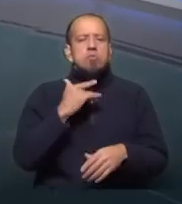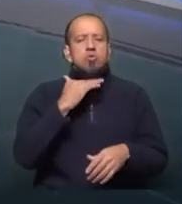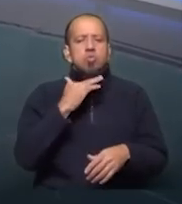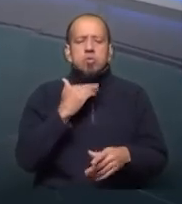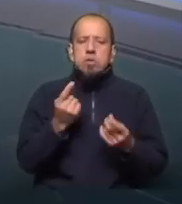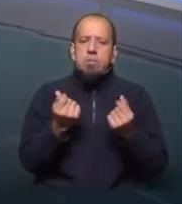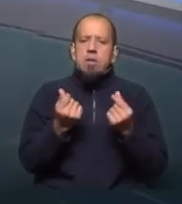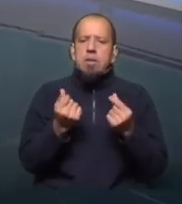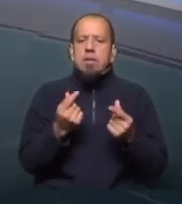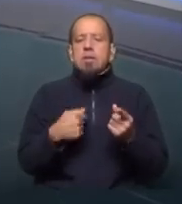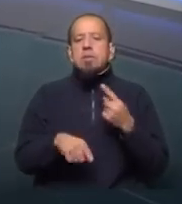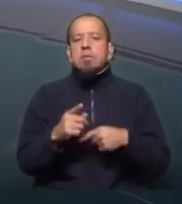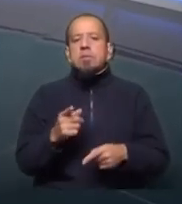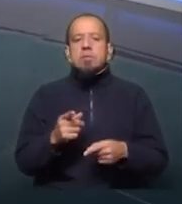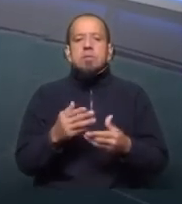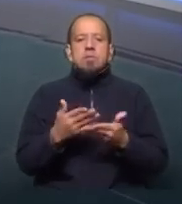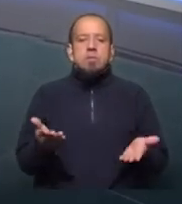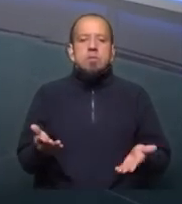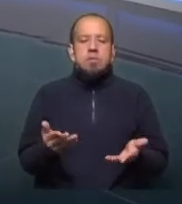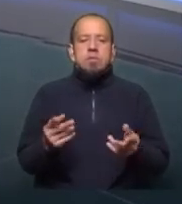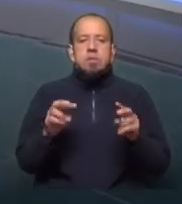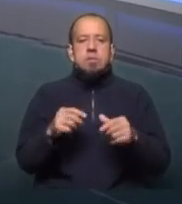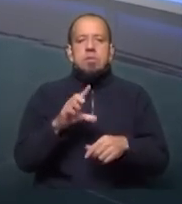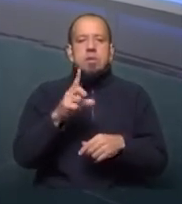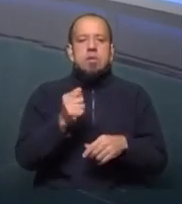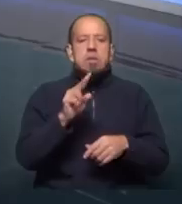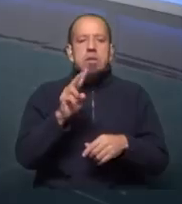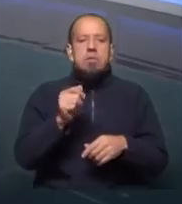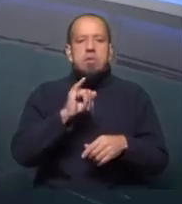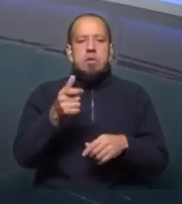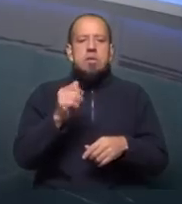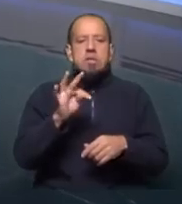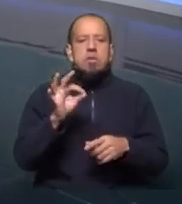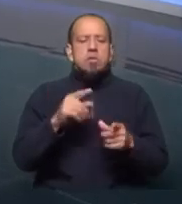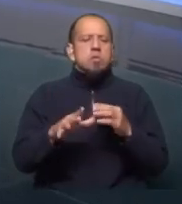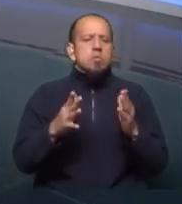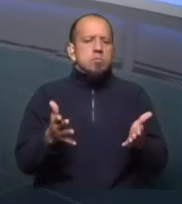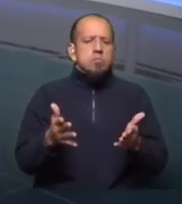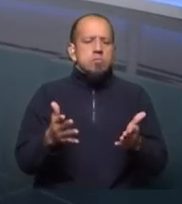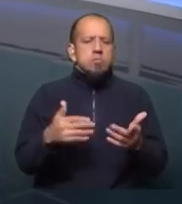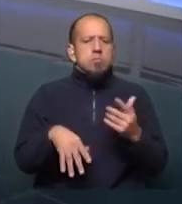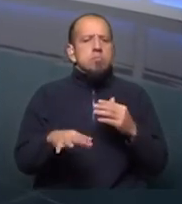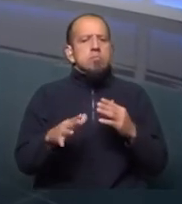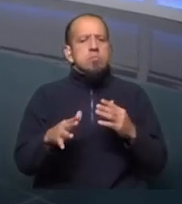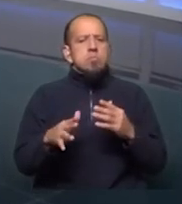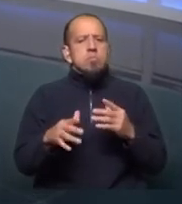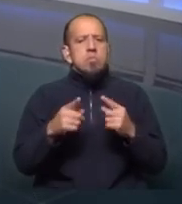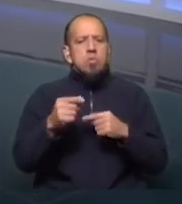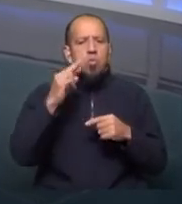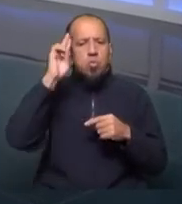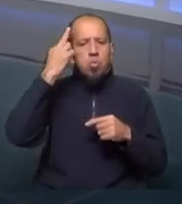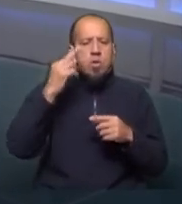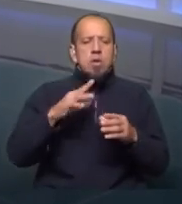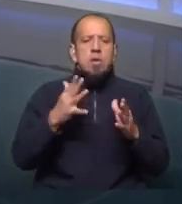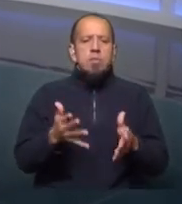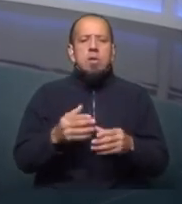activos y blanqueo de capitales en el marco de la causa lavato ahora bien esto nos lleva a preguntarnos Qué herramientas tiene el Uruguay